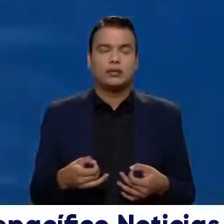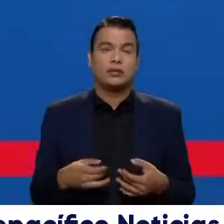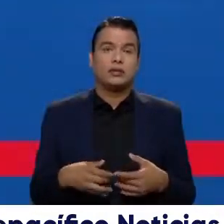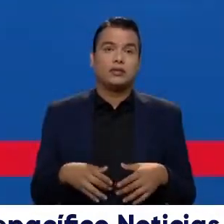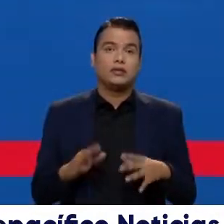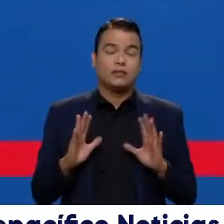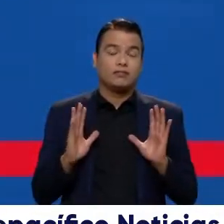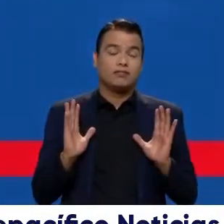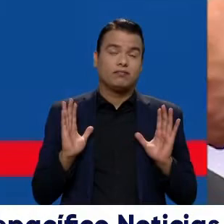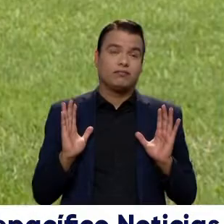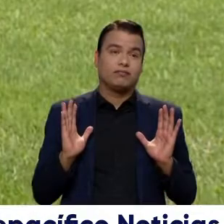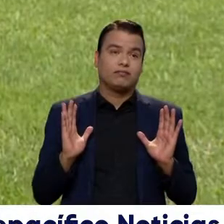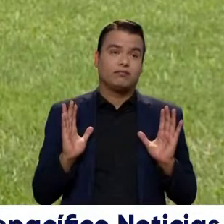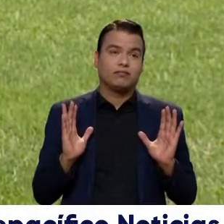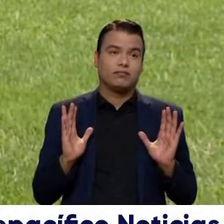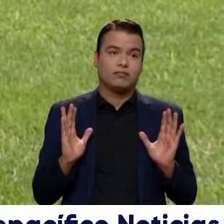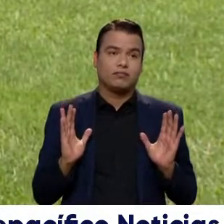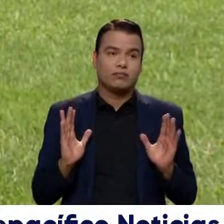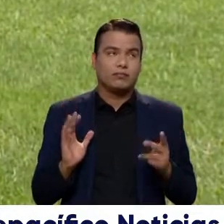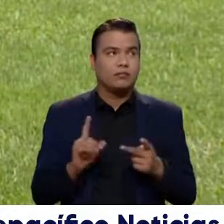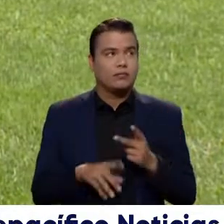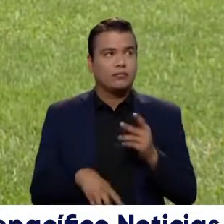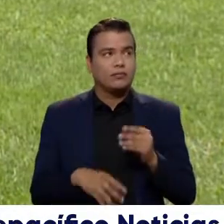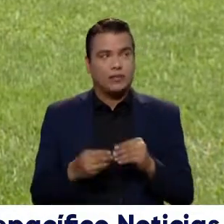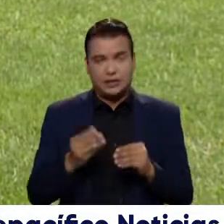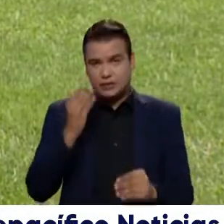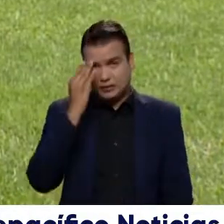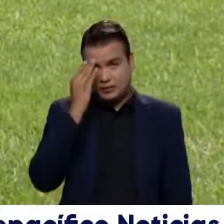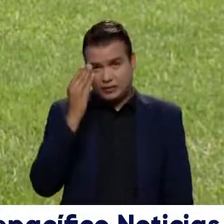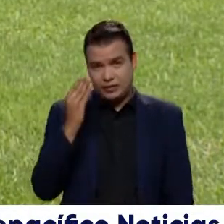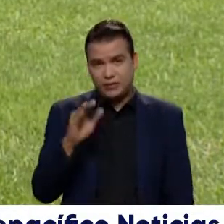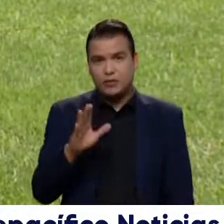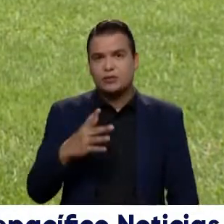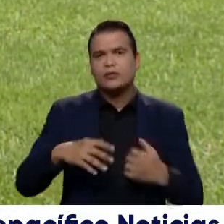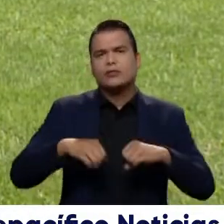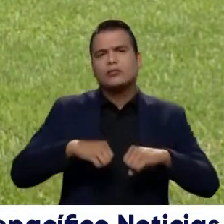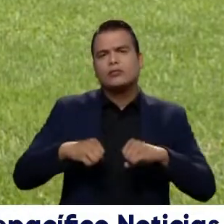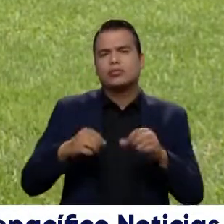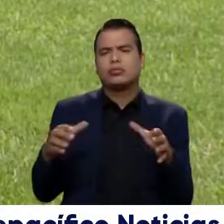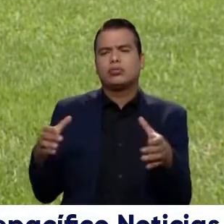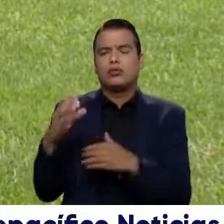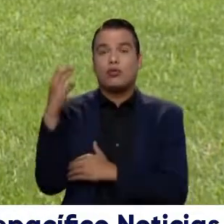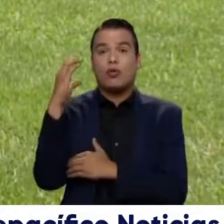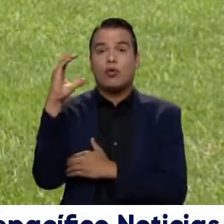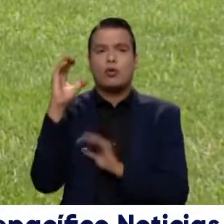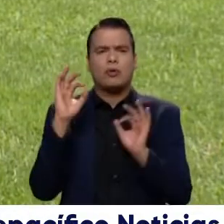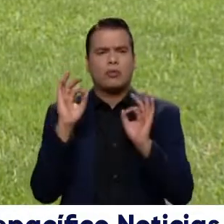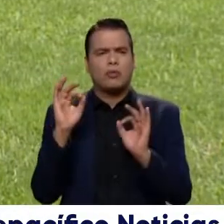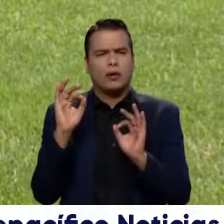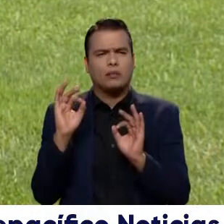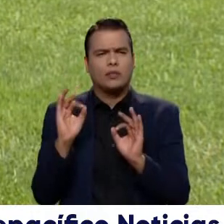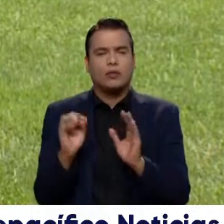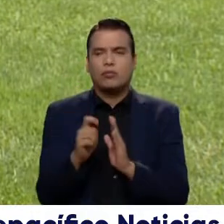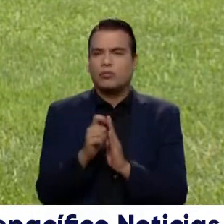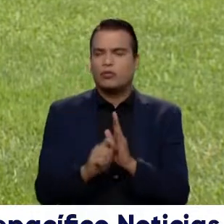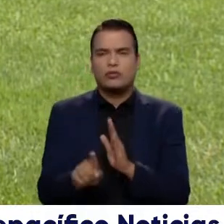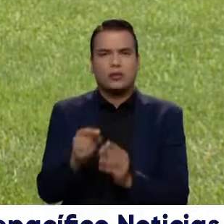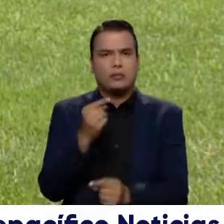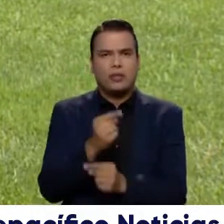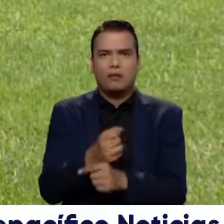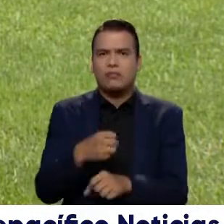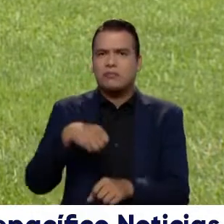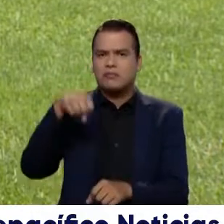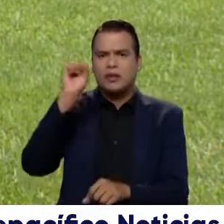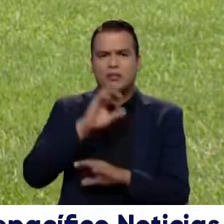entereza dentro del terreno de juego. Hay que decir que hasta el momento la campaña de la tricolor es perfecta. 6 de 6 puntos, 2 victorias